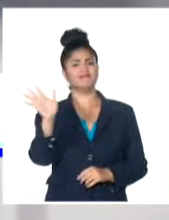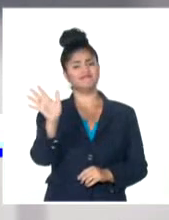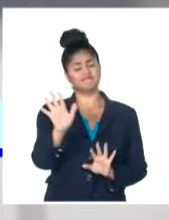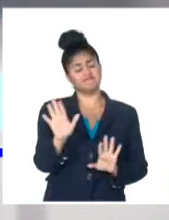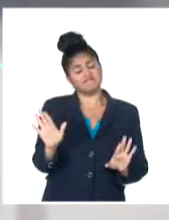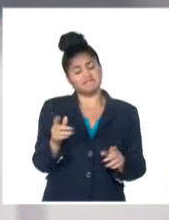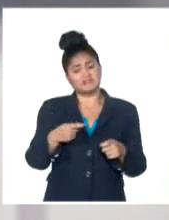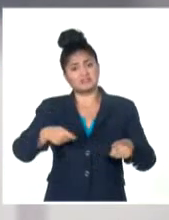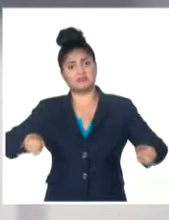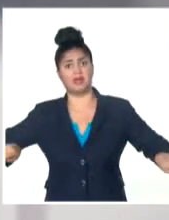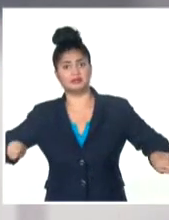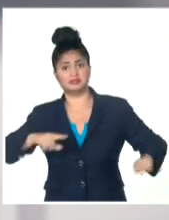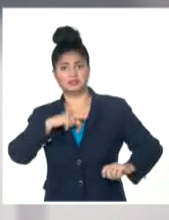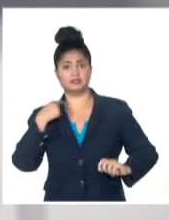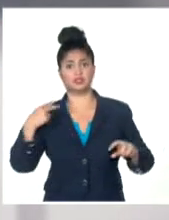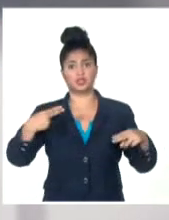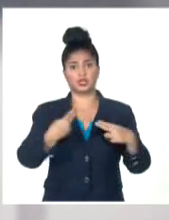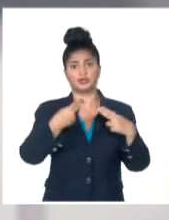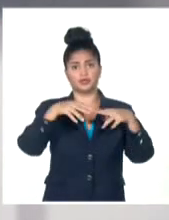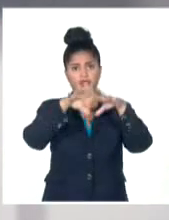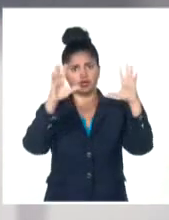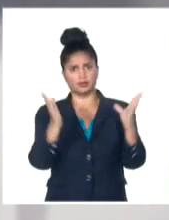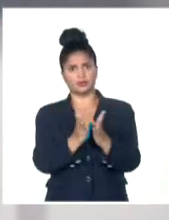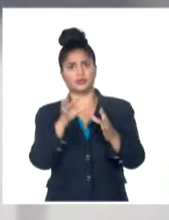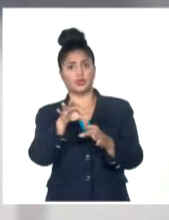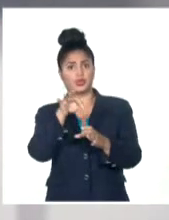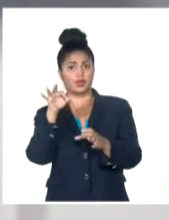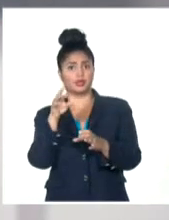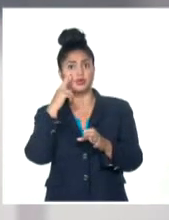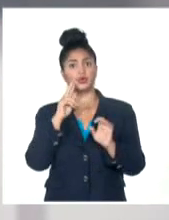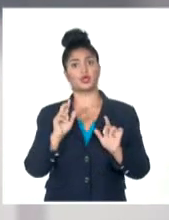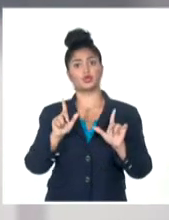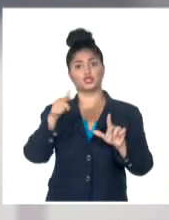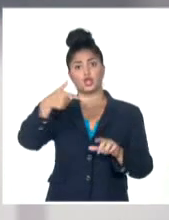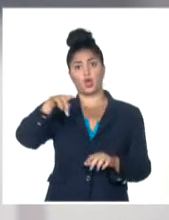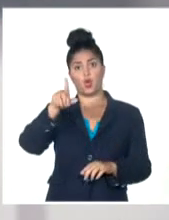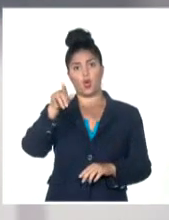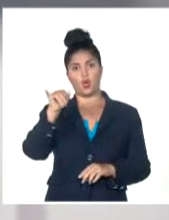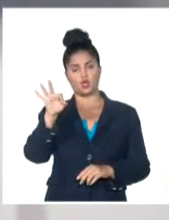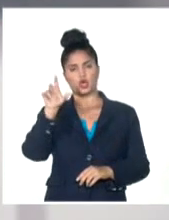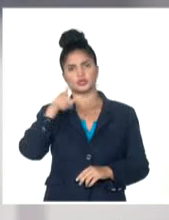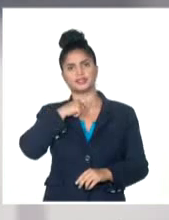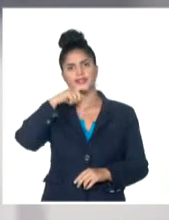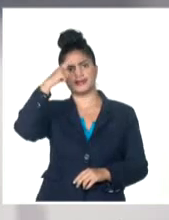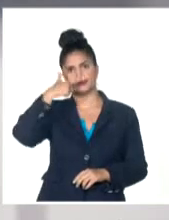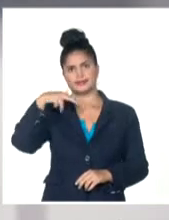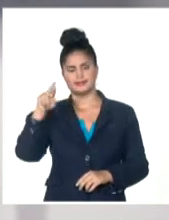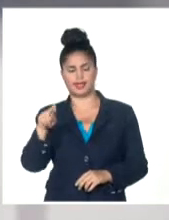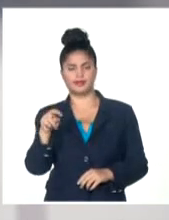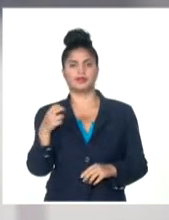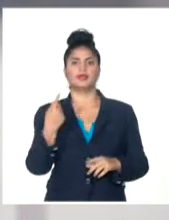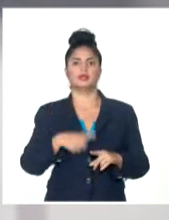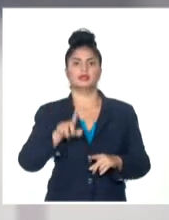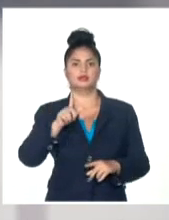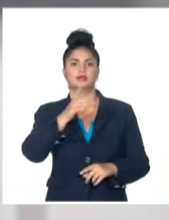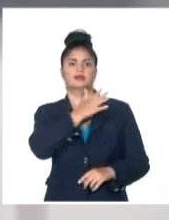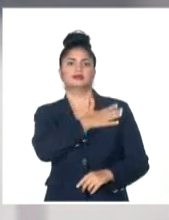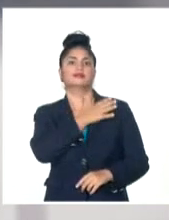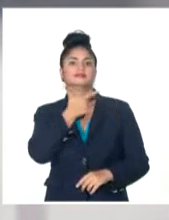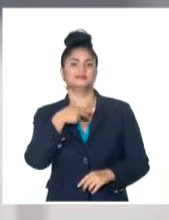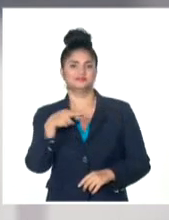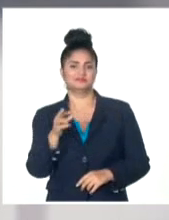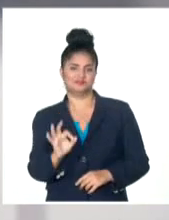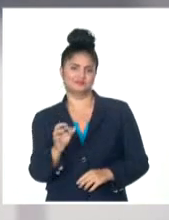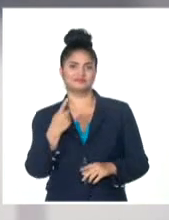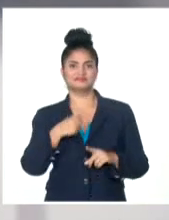al campeonato del mundo, incluidos los reconocidos Julio César La Cruz, Lázaro Álvarez, Roniel Iglesias y Arlen López. Sobre el